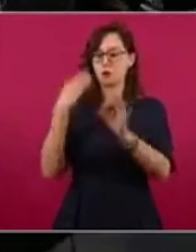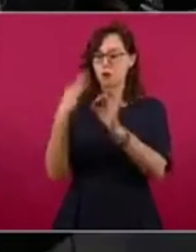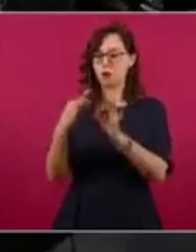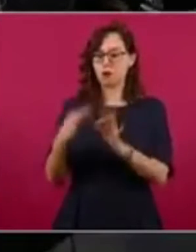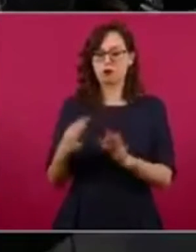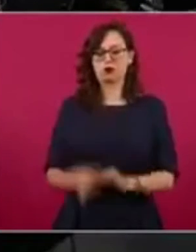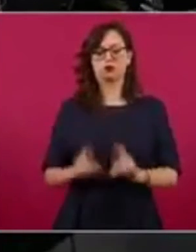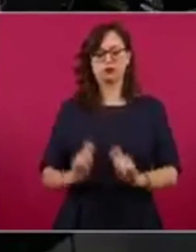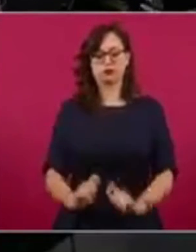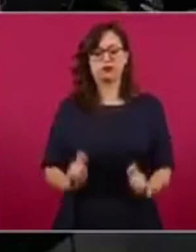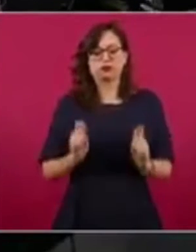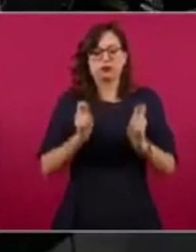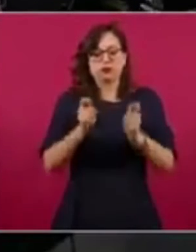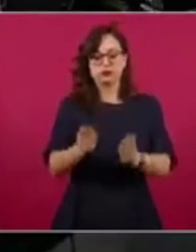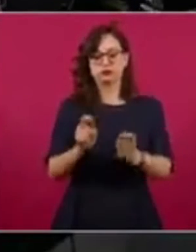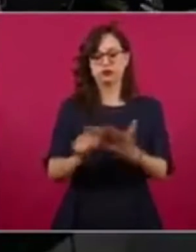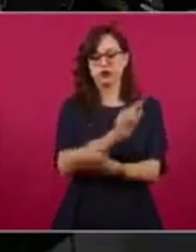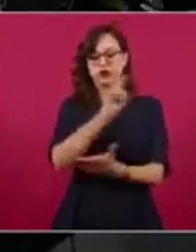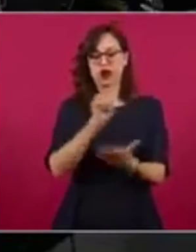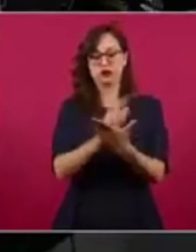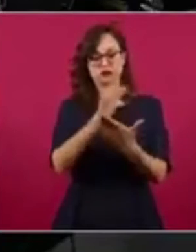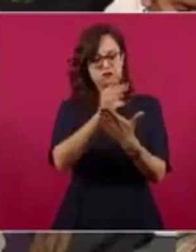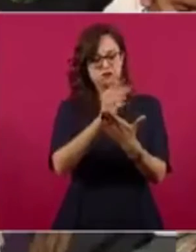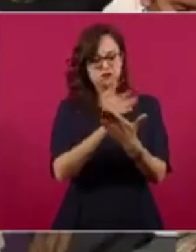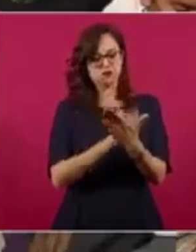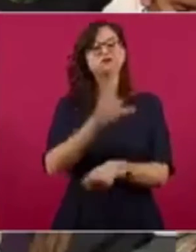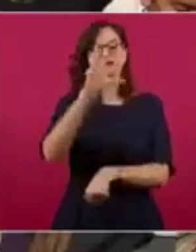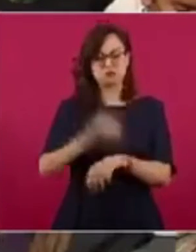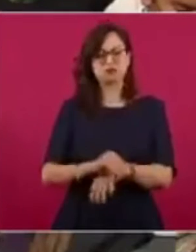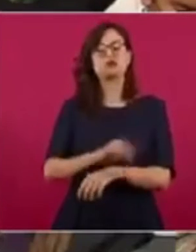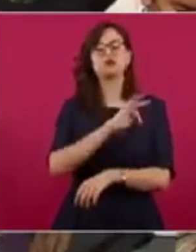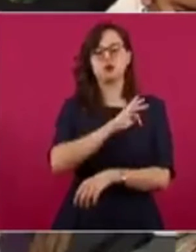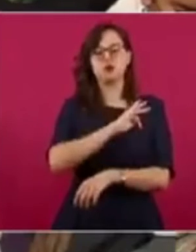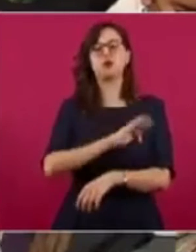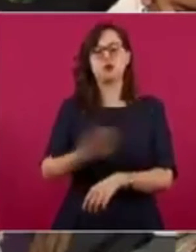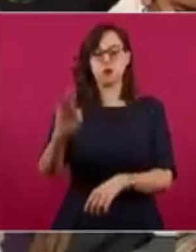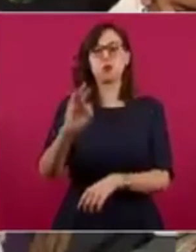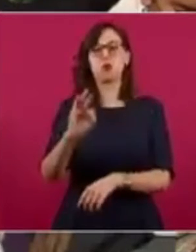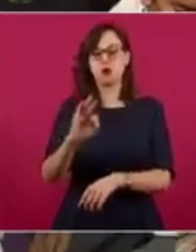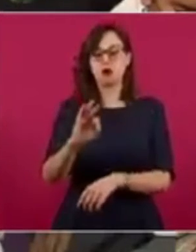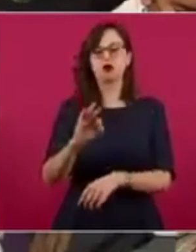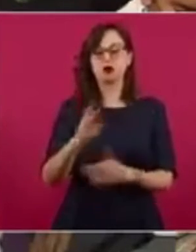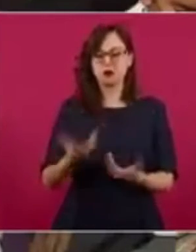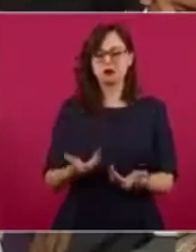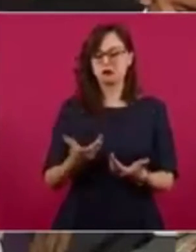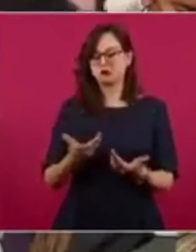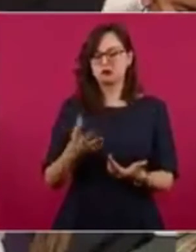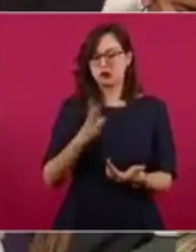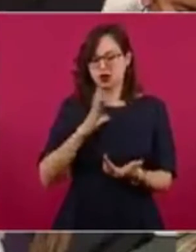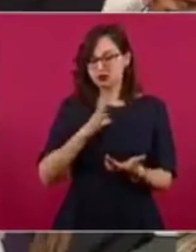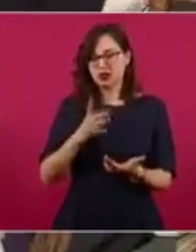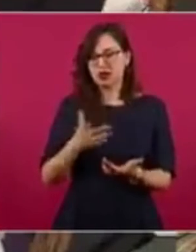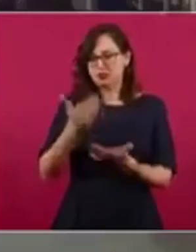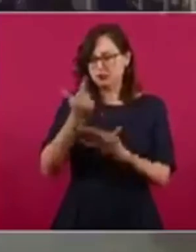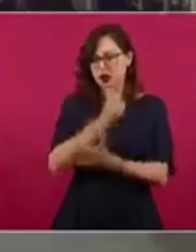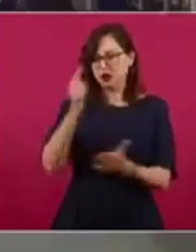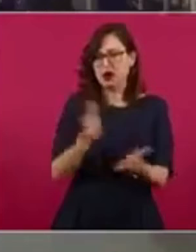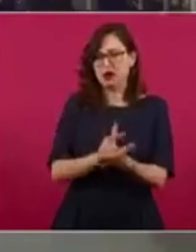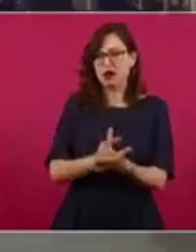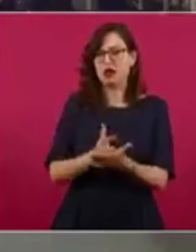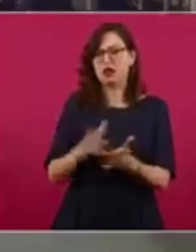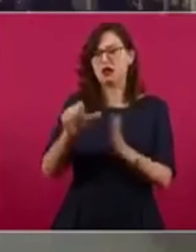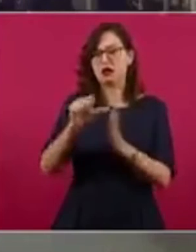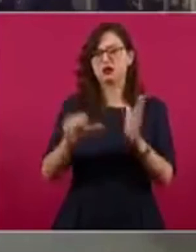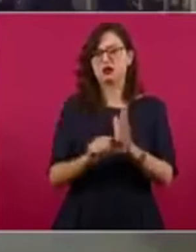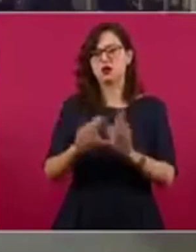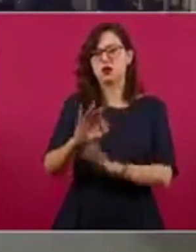por adjudicación directa en apego a lo establecido en la Ley de Adquisiciones, Arrendamientos y Servicios del Sector Público,